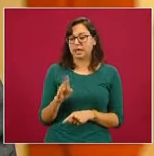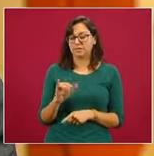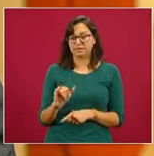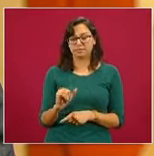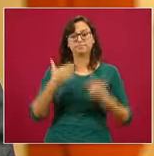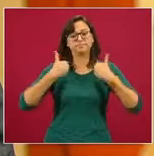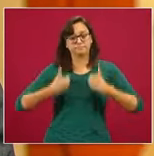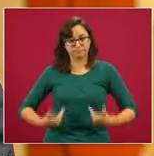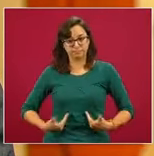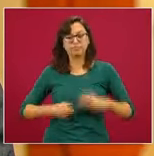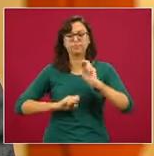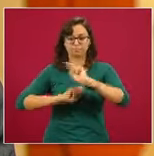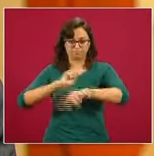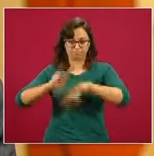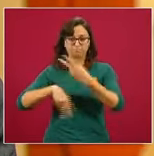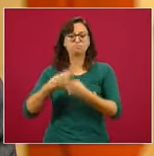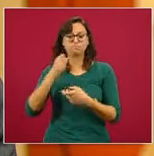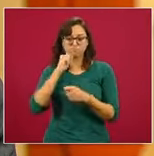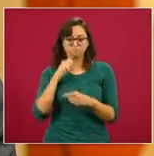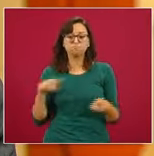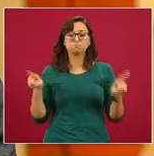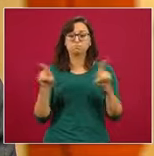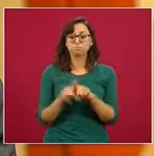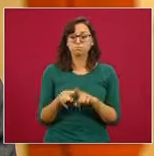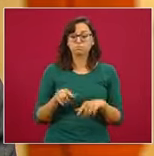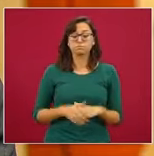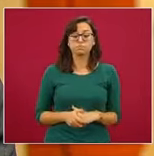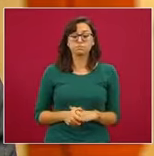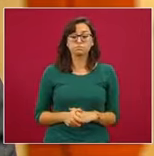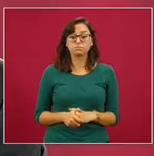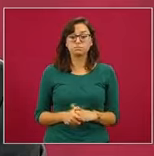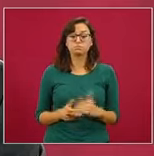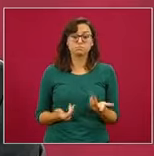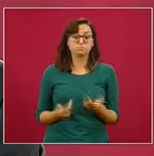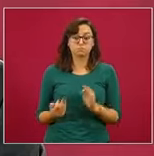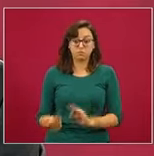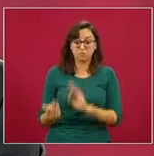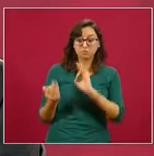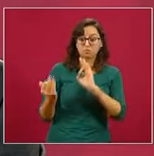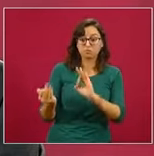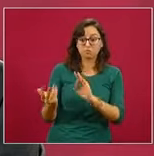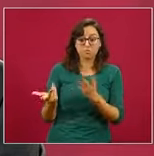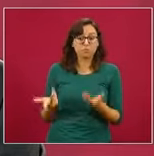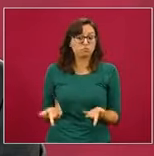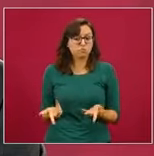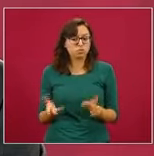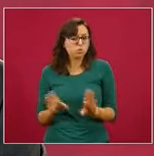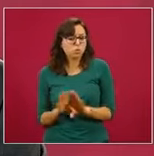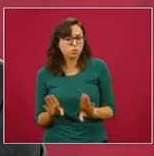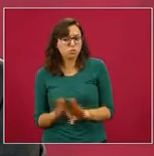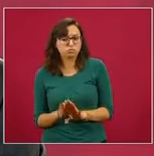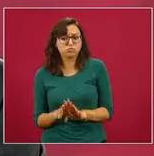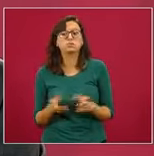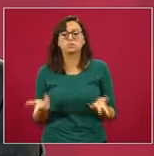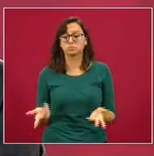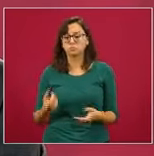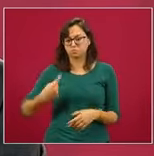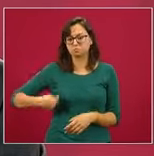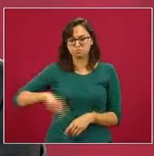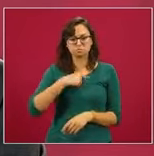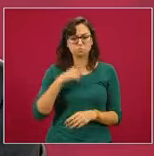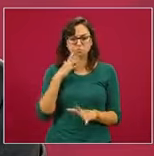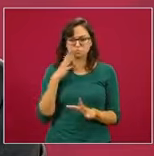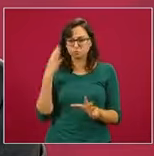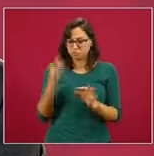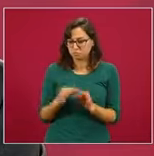un servidor, Hugo López-Gatell. ¿Cómo vamos a presentarnos? Pues con el sentido de responsabilidad que implica el